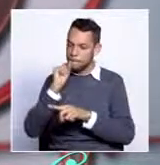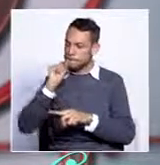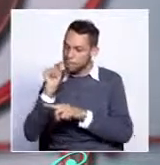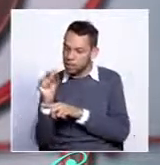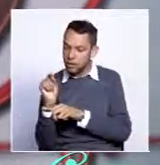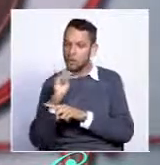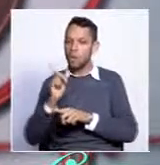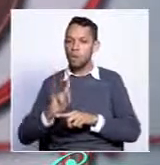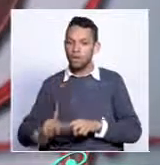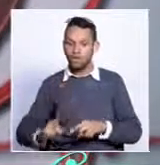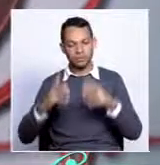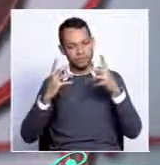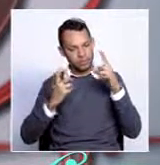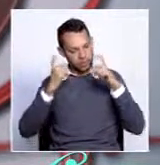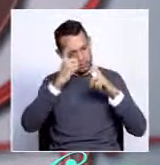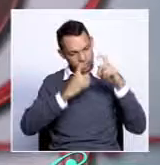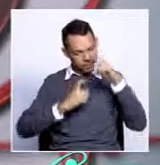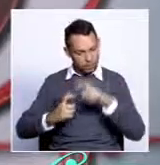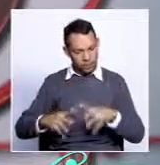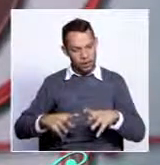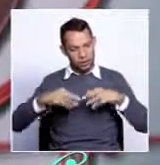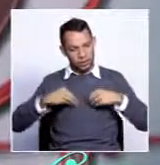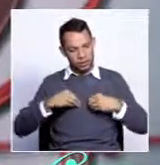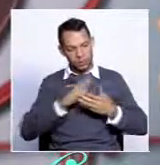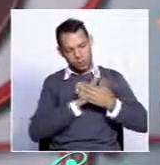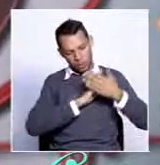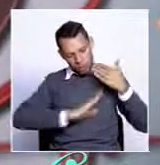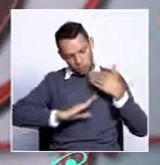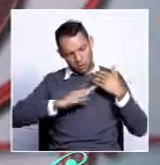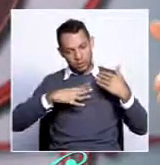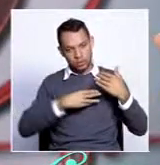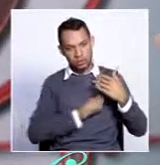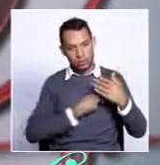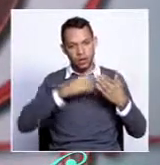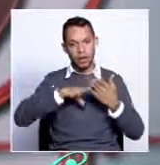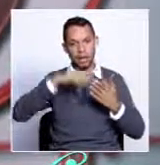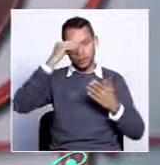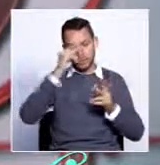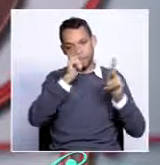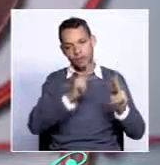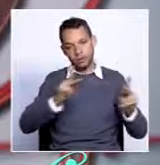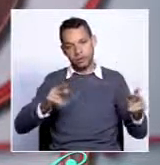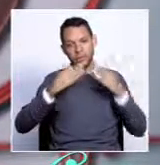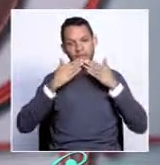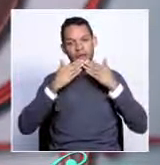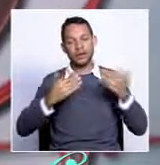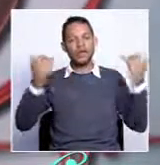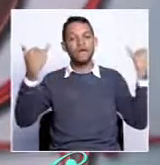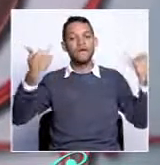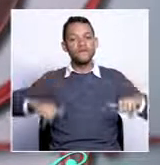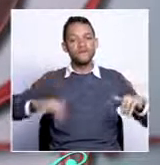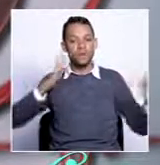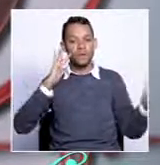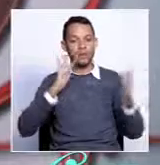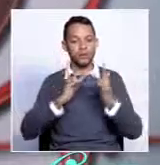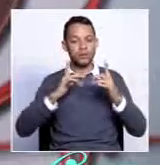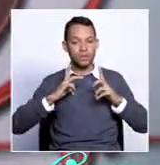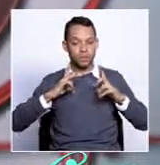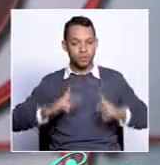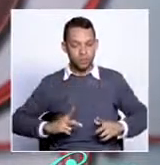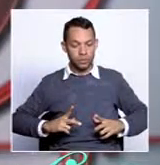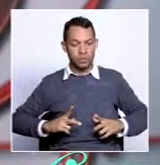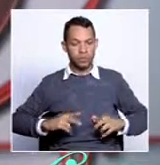que nos llenemos un poco más de humildad y que aprendamos también de los pacientes muchas gracias por estar con nosotros